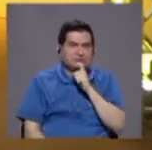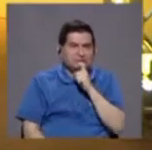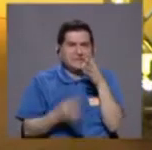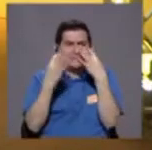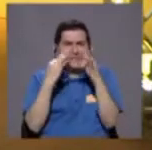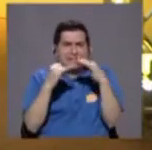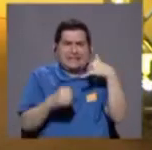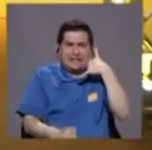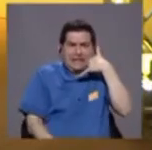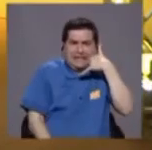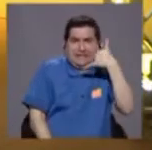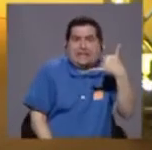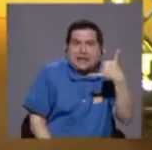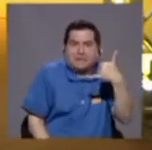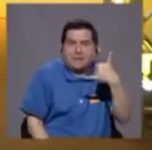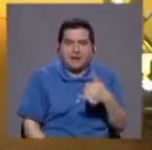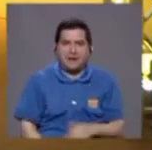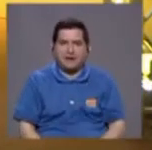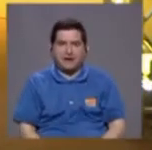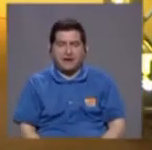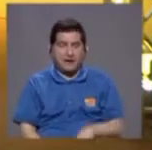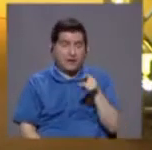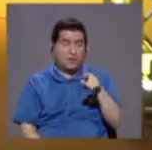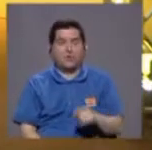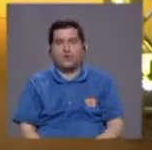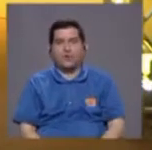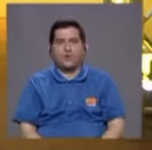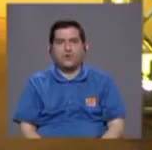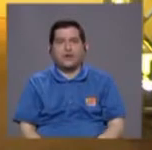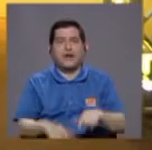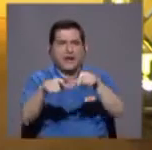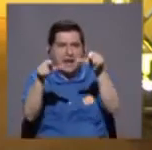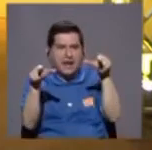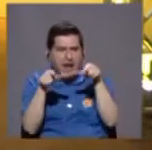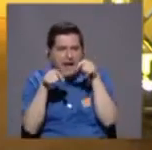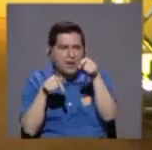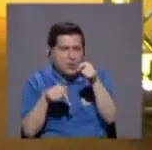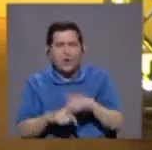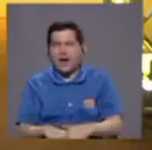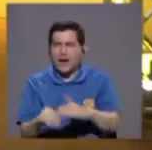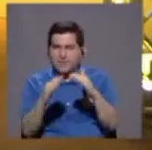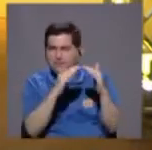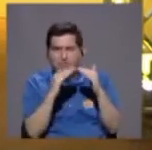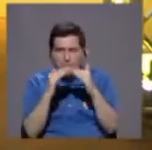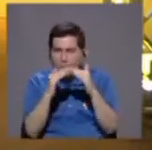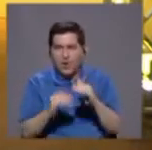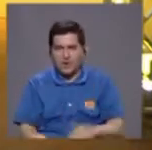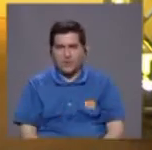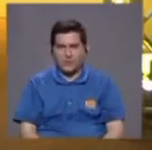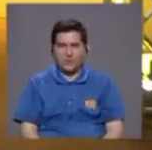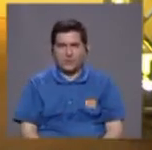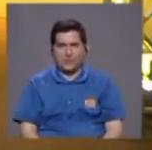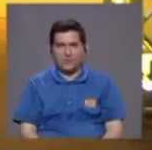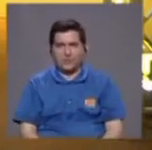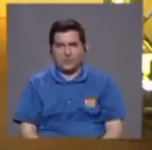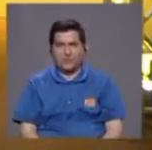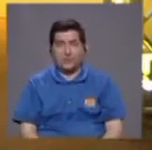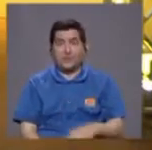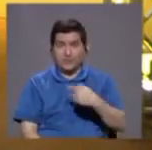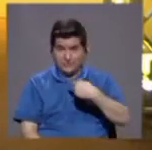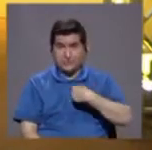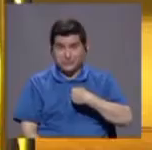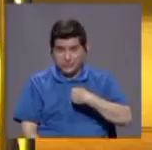conectarse con Tepecitlán, si no lo capté mal. Honestamente, yo